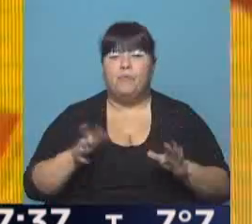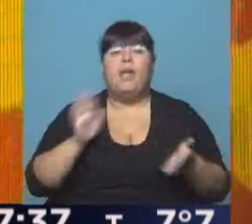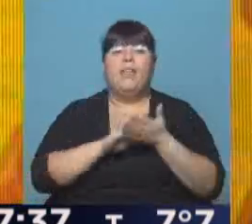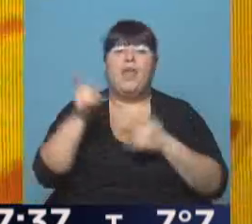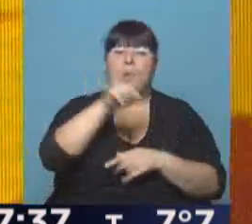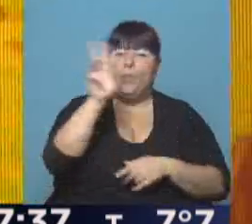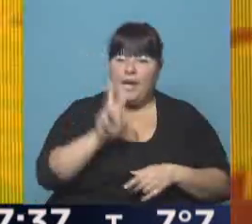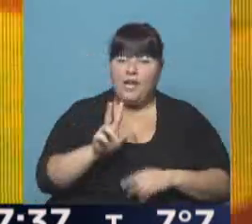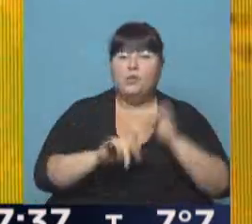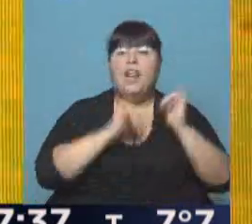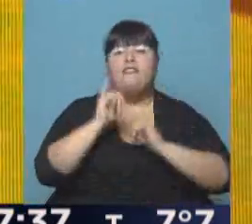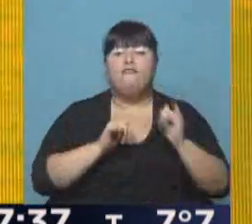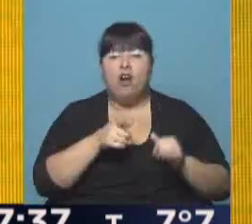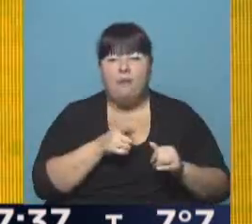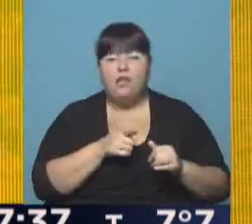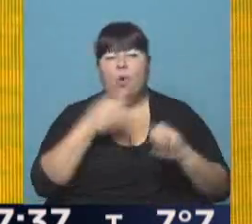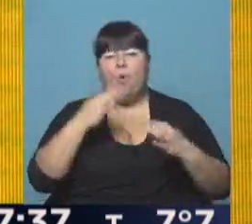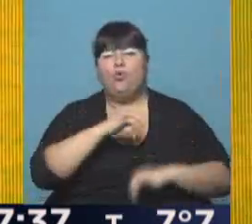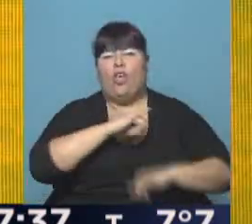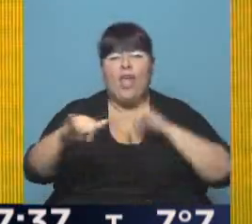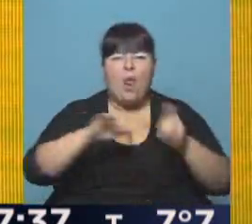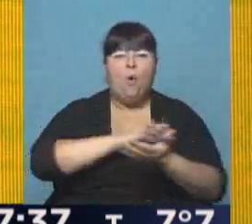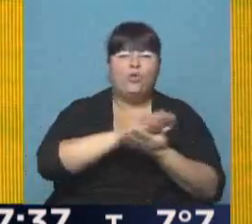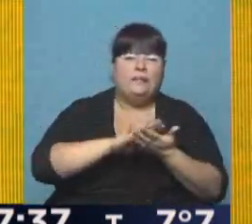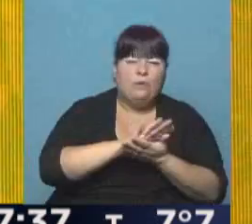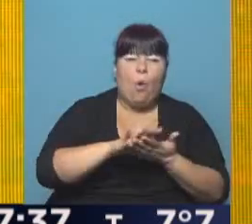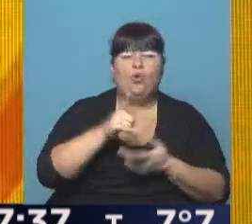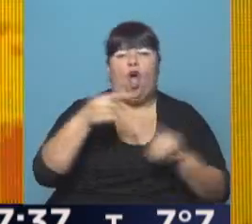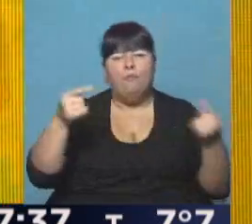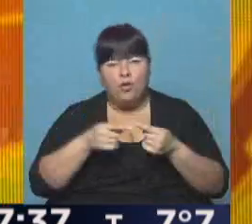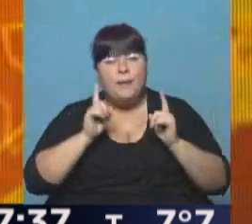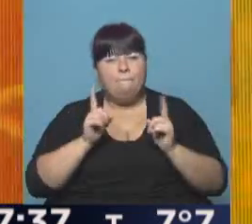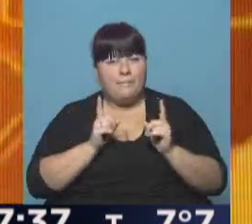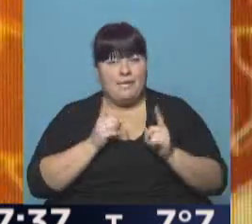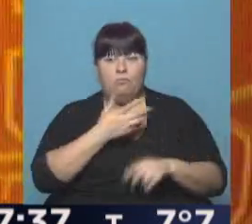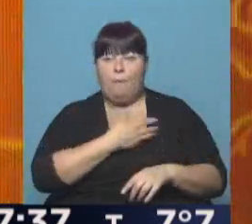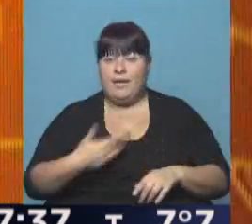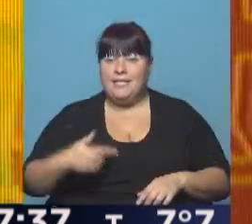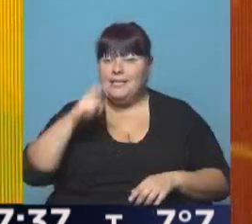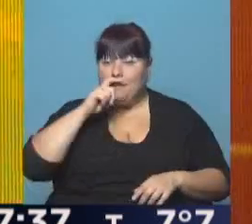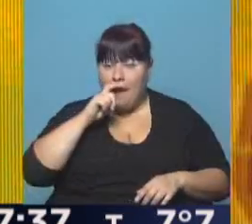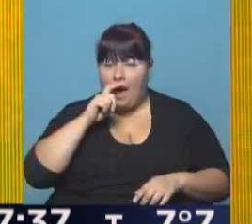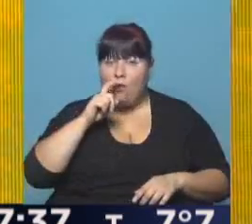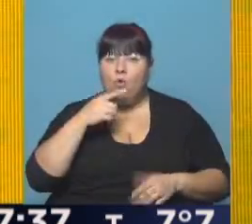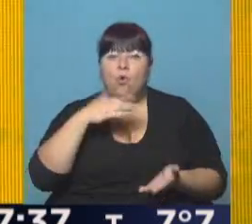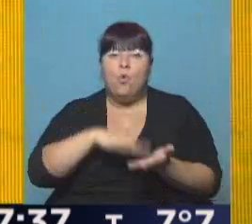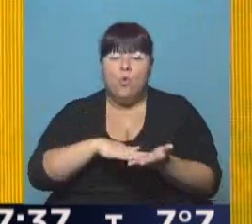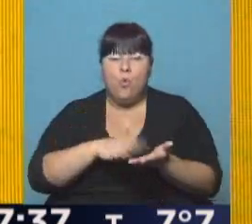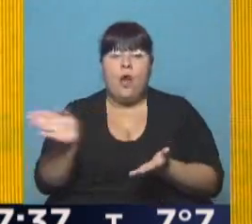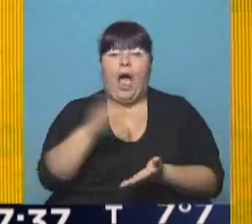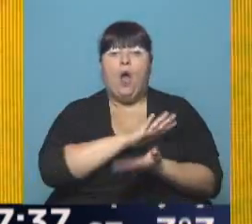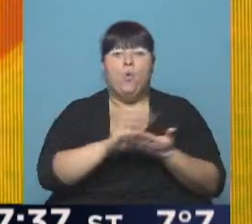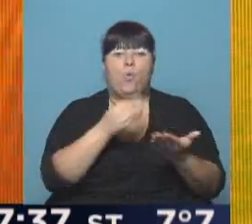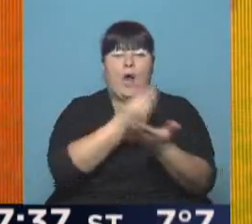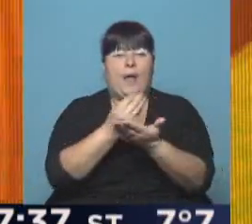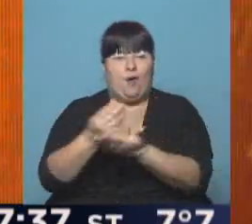Volvemos a Venezuela con la información en medio de las denuncias de fraude por parte de la oposición. El propio presidente Nicolás Maduro le tomó juramento a los